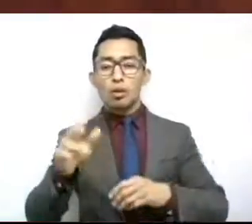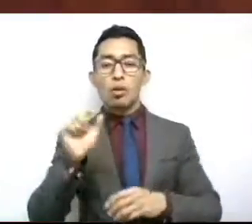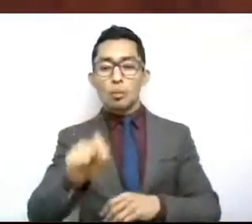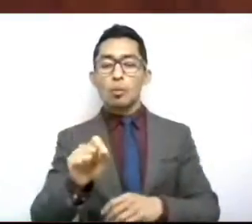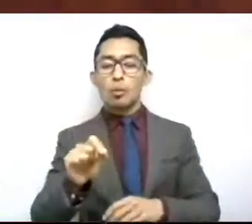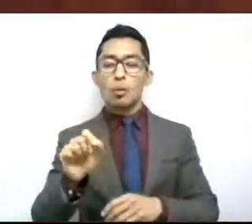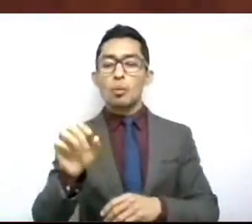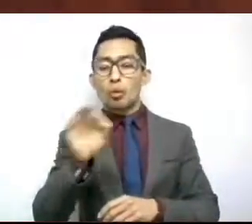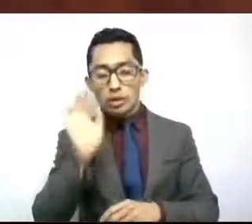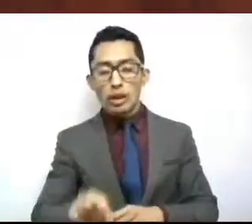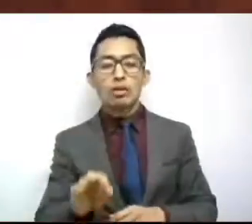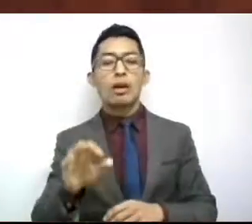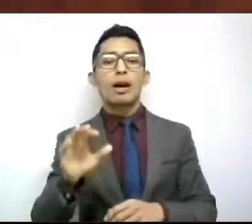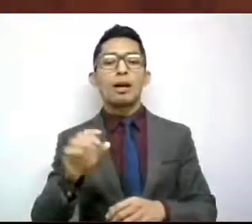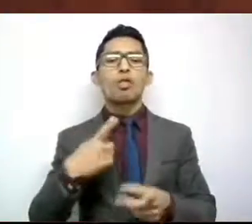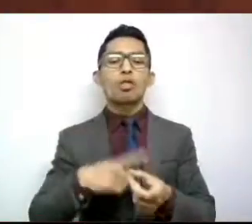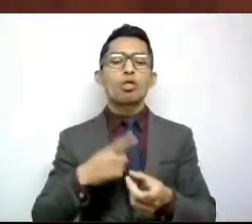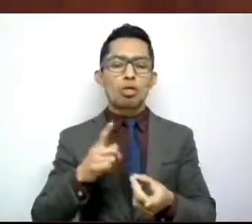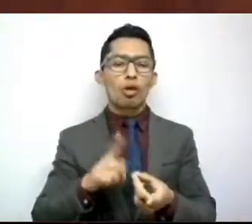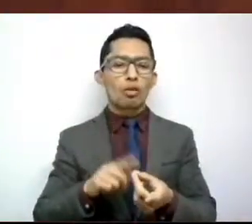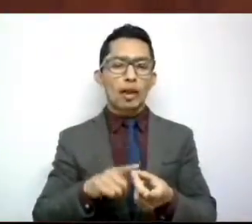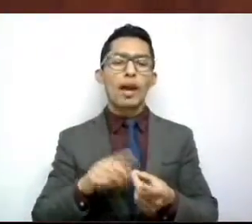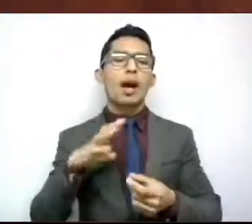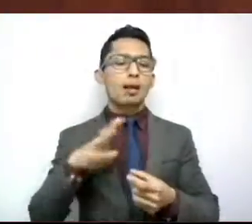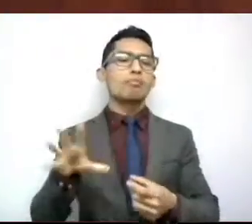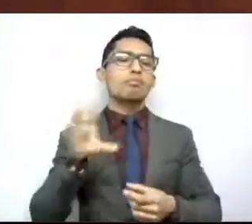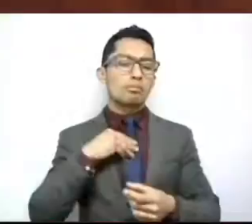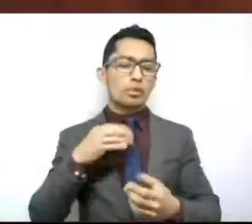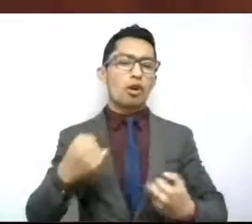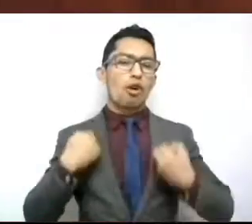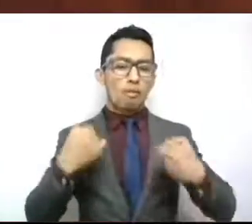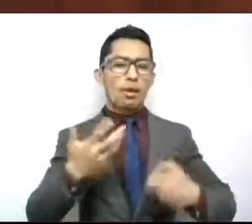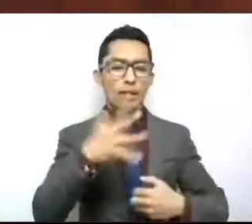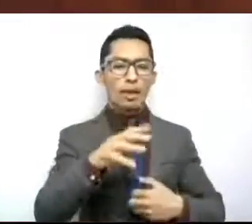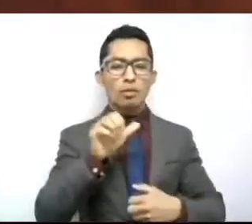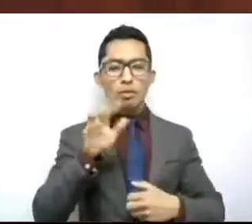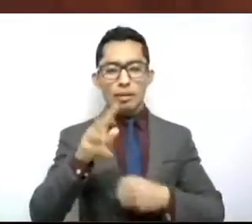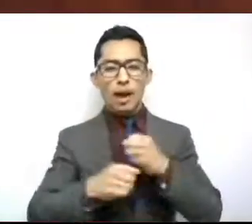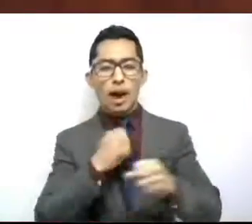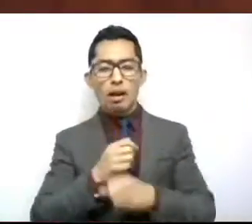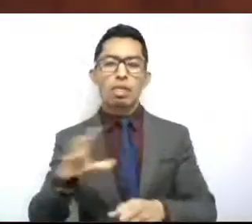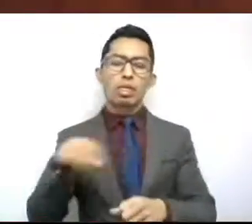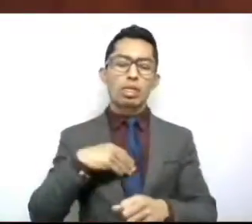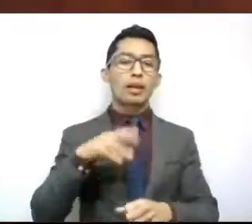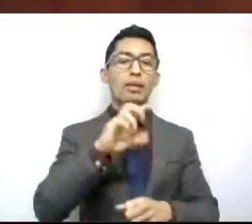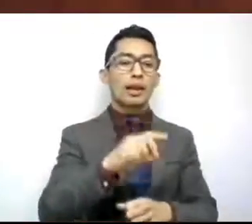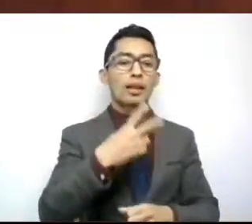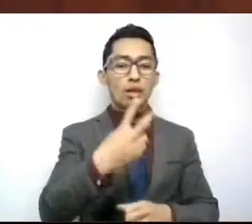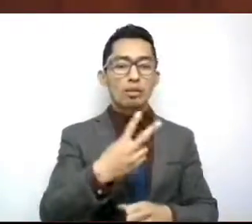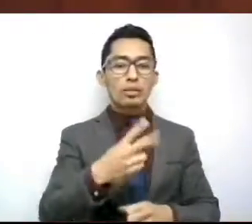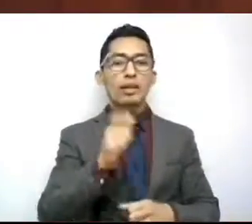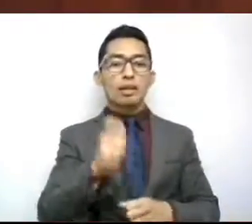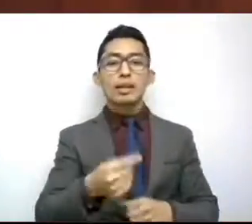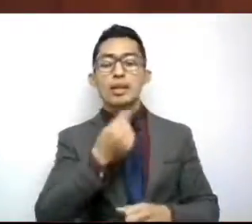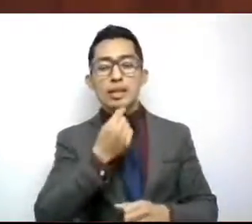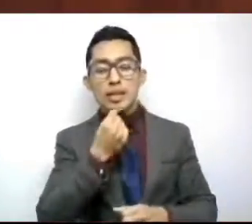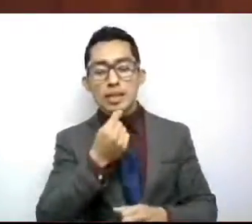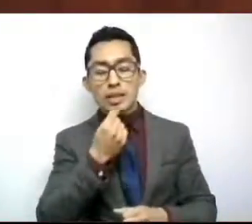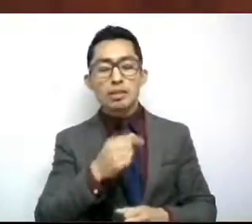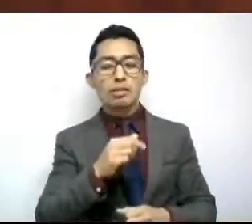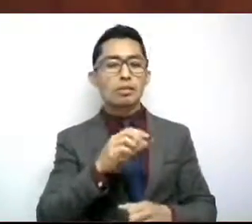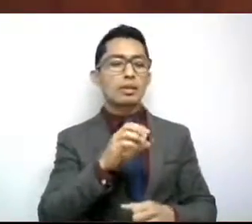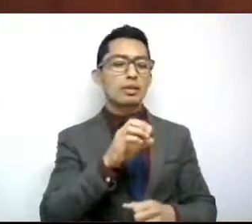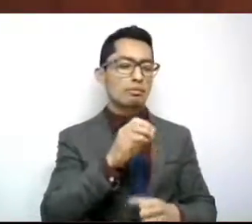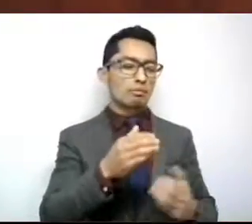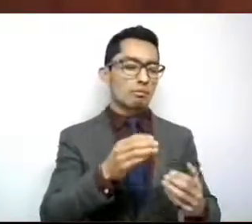68% se dieron en adolescentes de entre 10 y 19 años y un 32% entre niños de 0 a